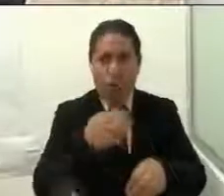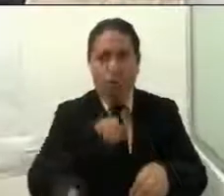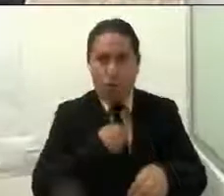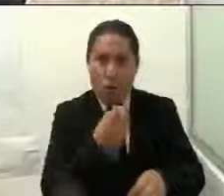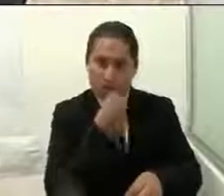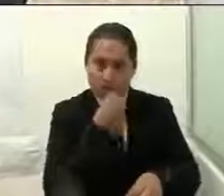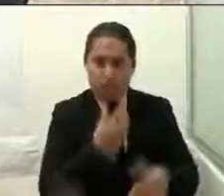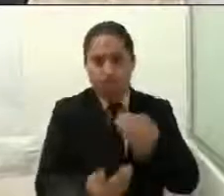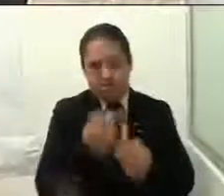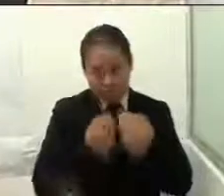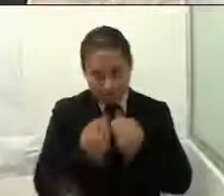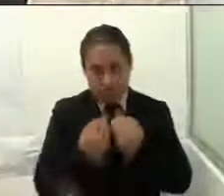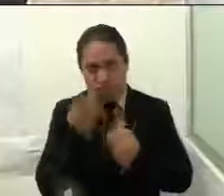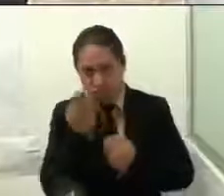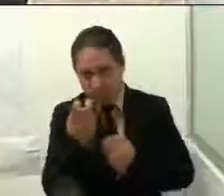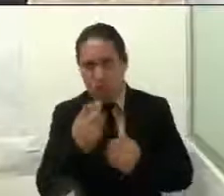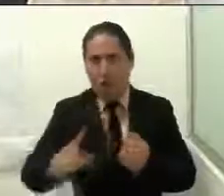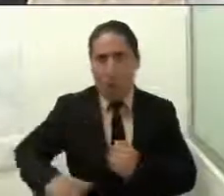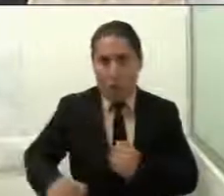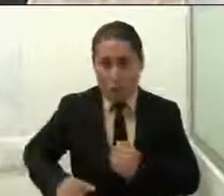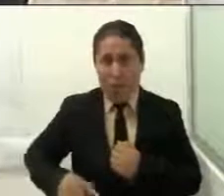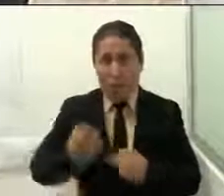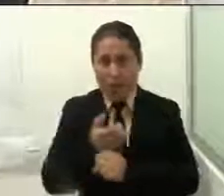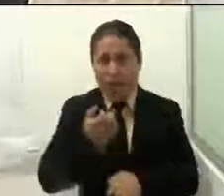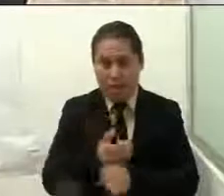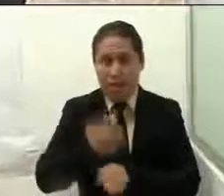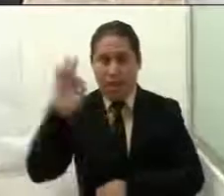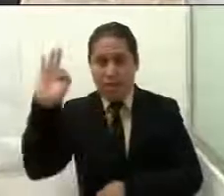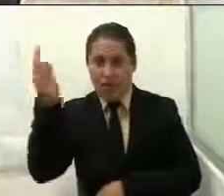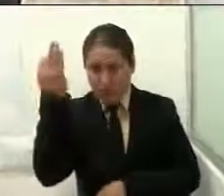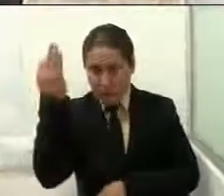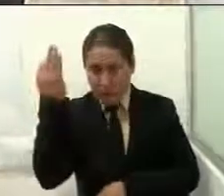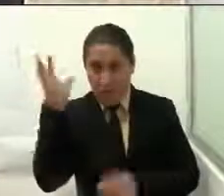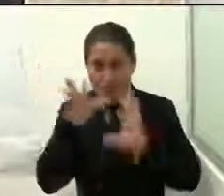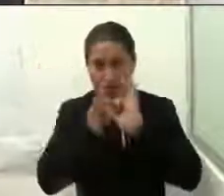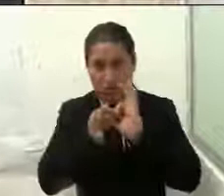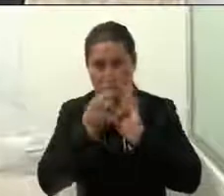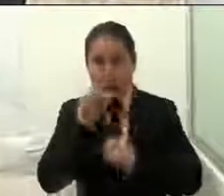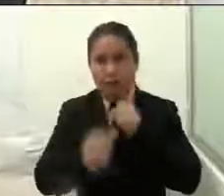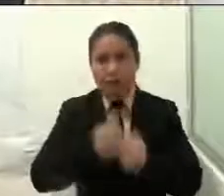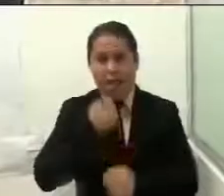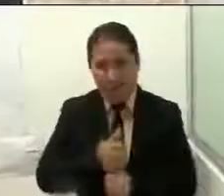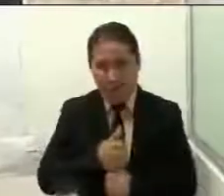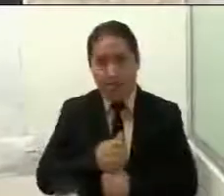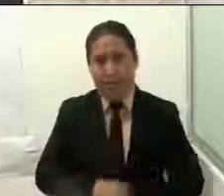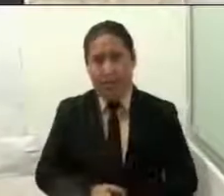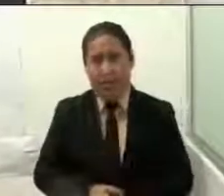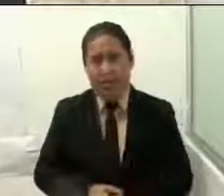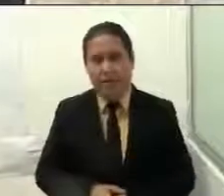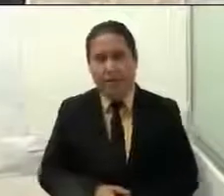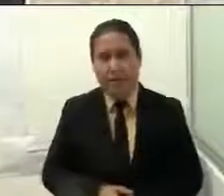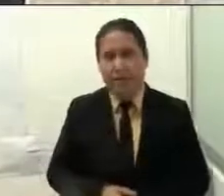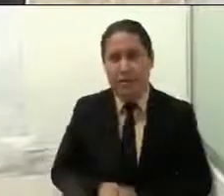parte el gobierno del estado de chiapas y la federación anualmente han logrado